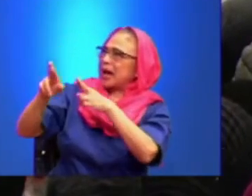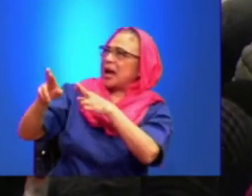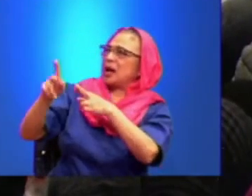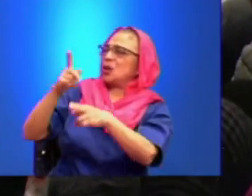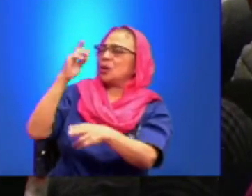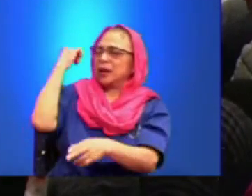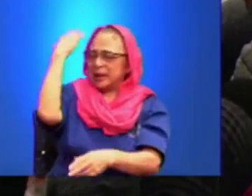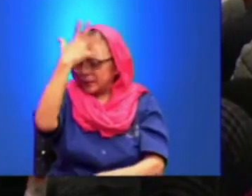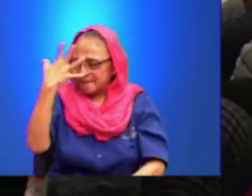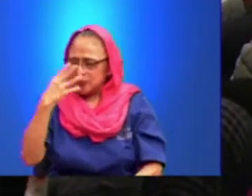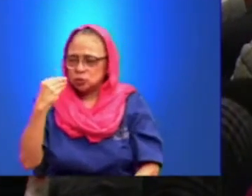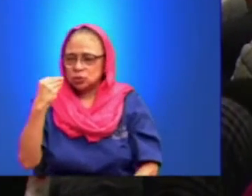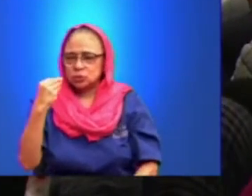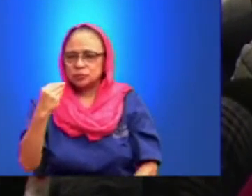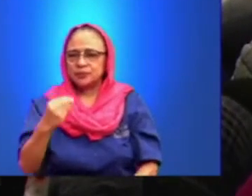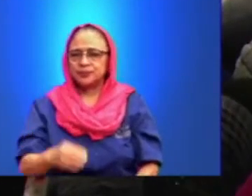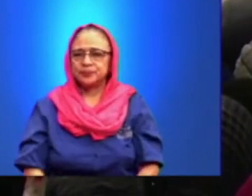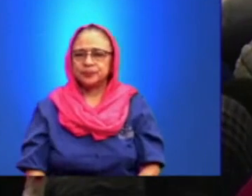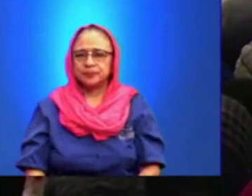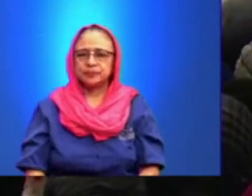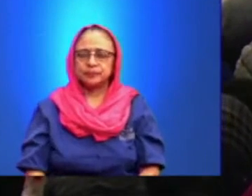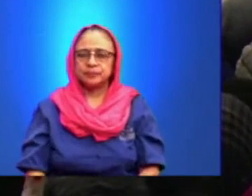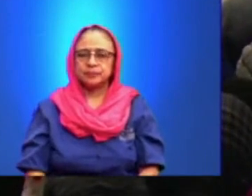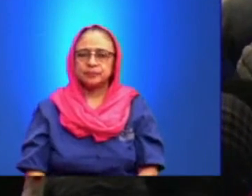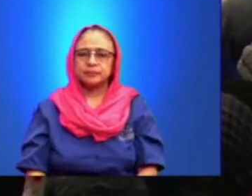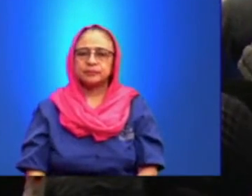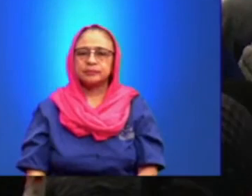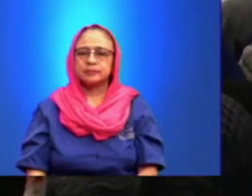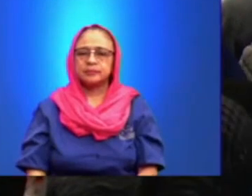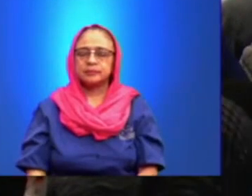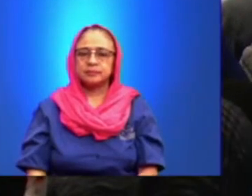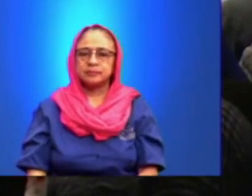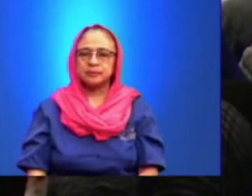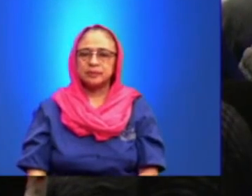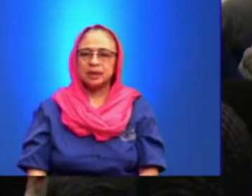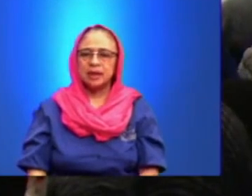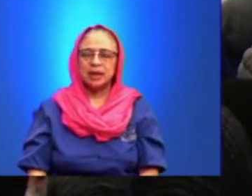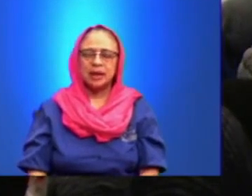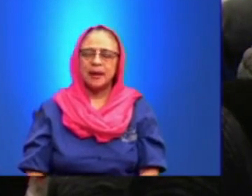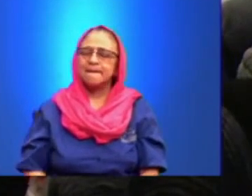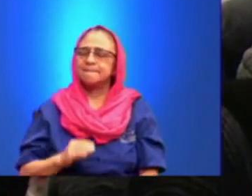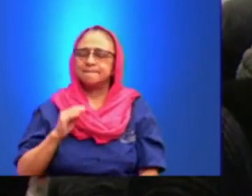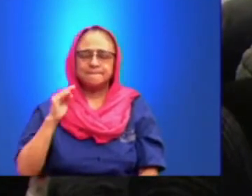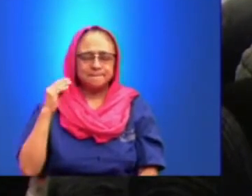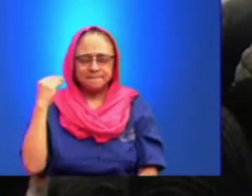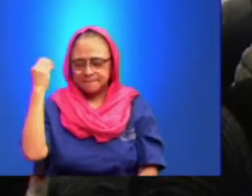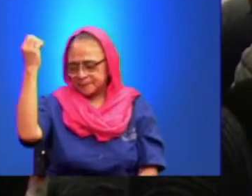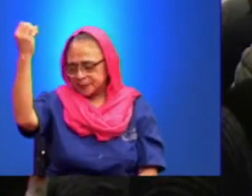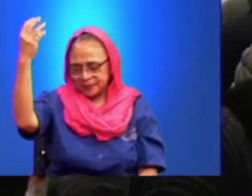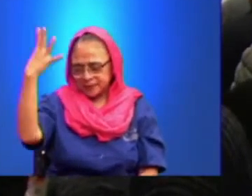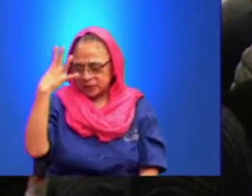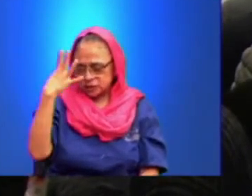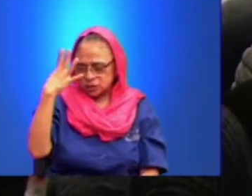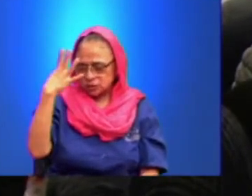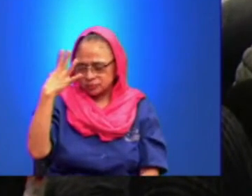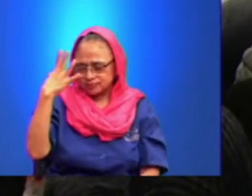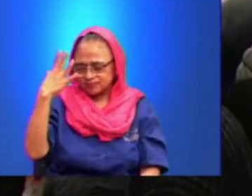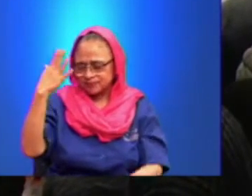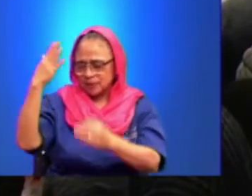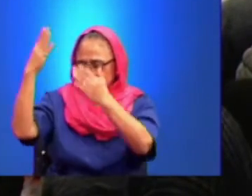excelente tan puntual tan benéfica nos ha